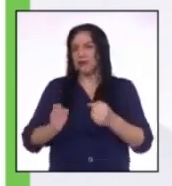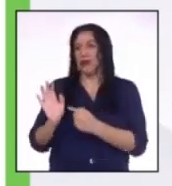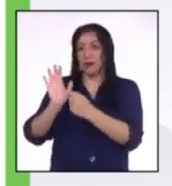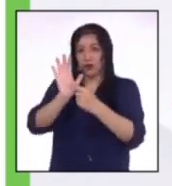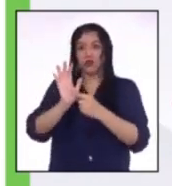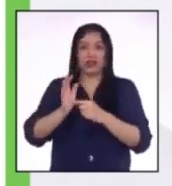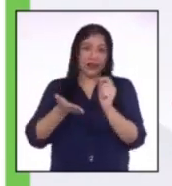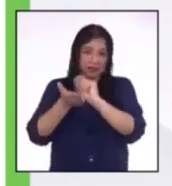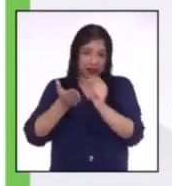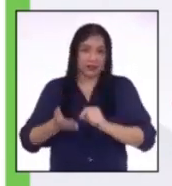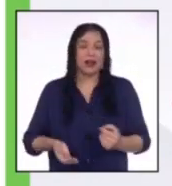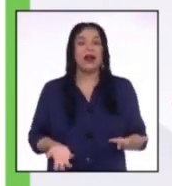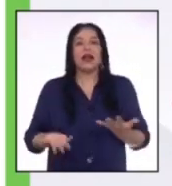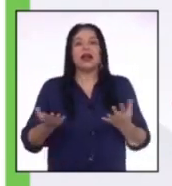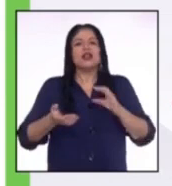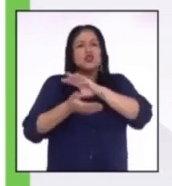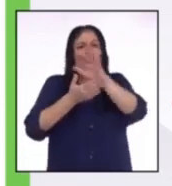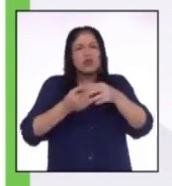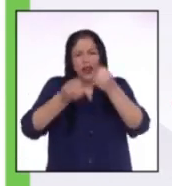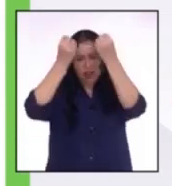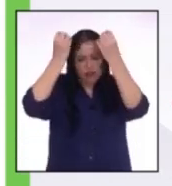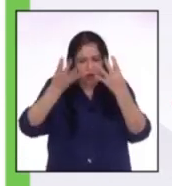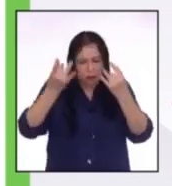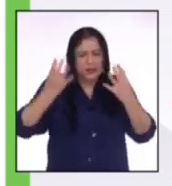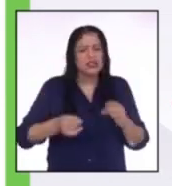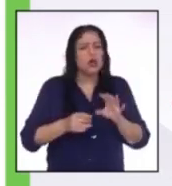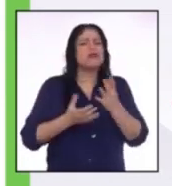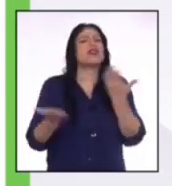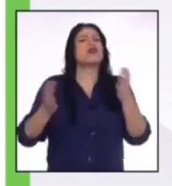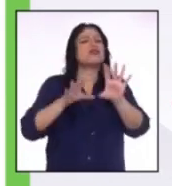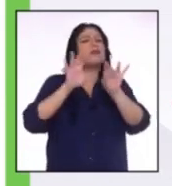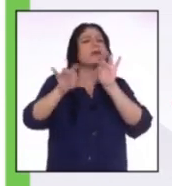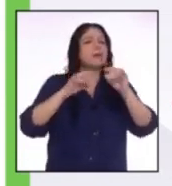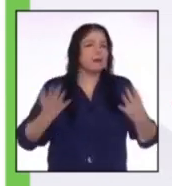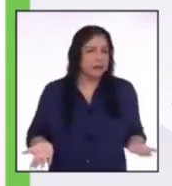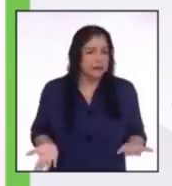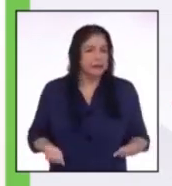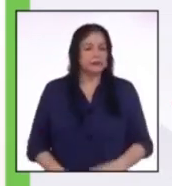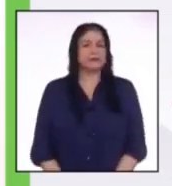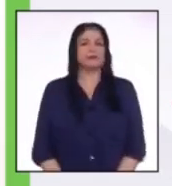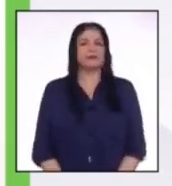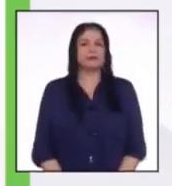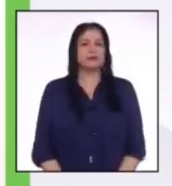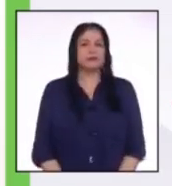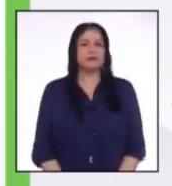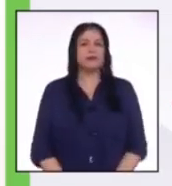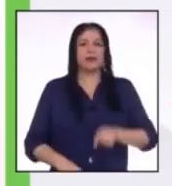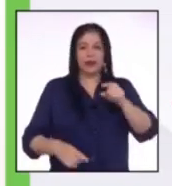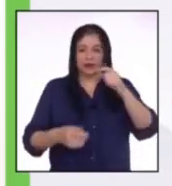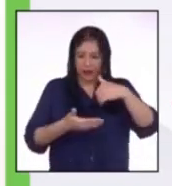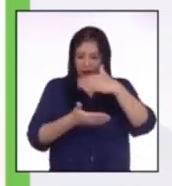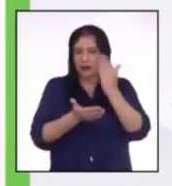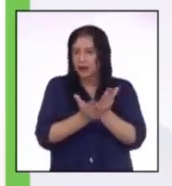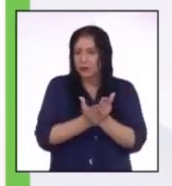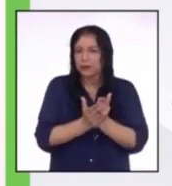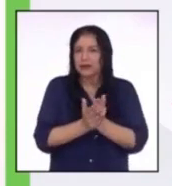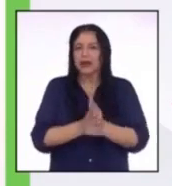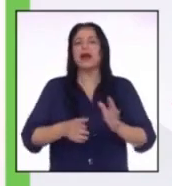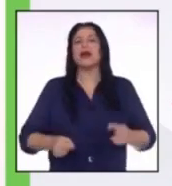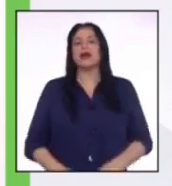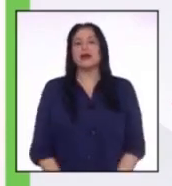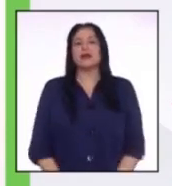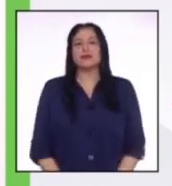de dónde provendrán las fuentes que usaremos esta es la parte donde se